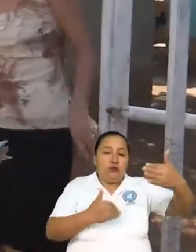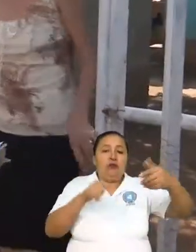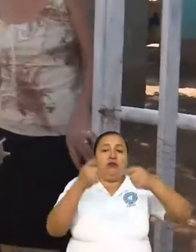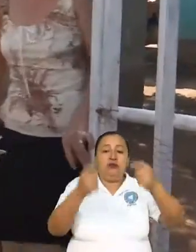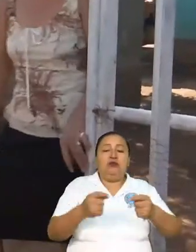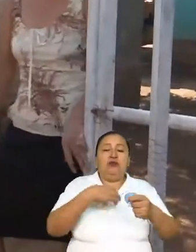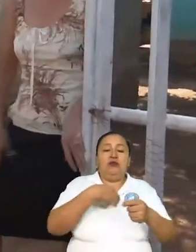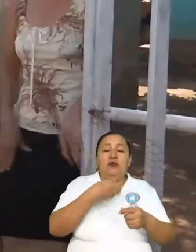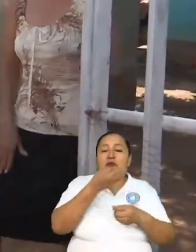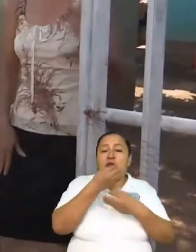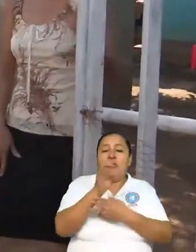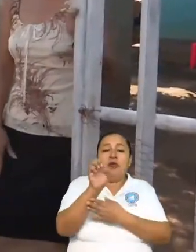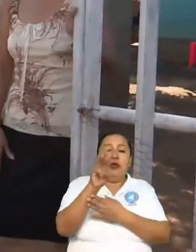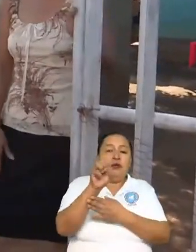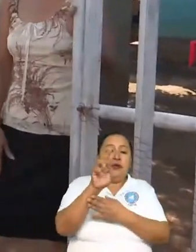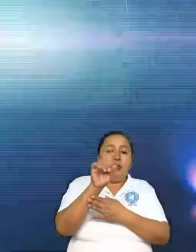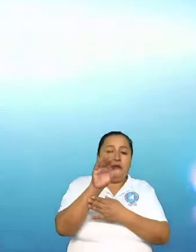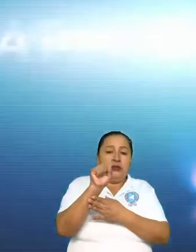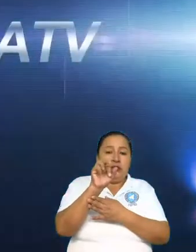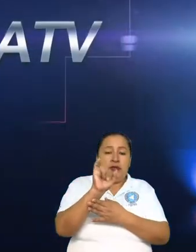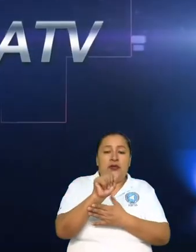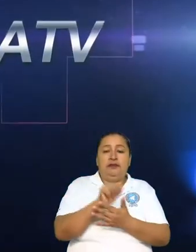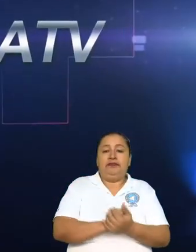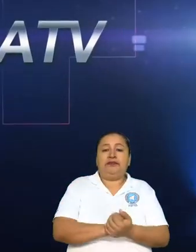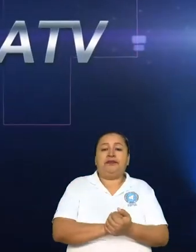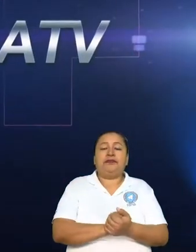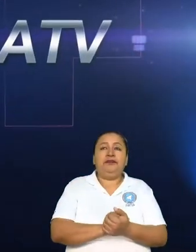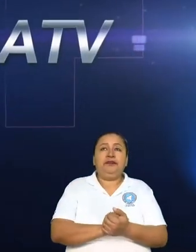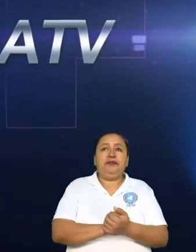el canal parlamentario les informó Elmer Marcia.